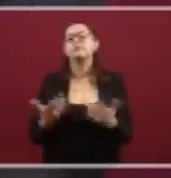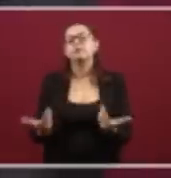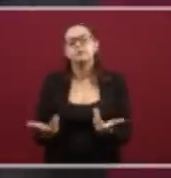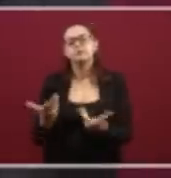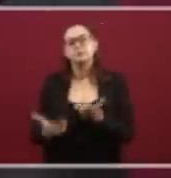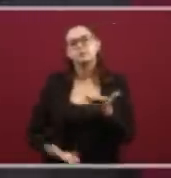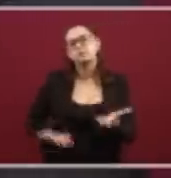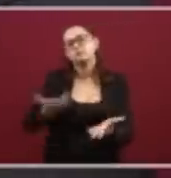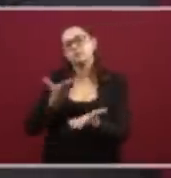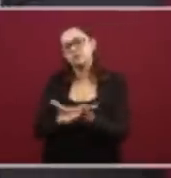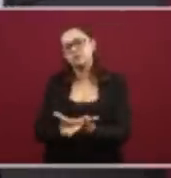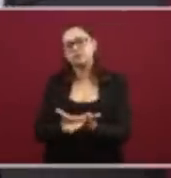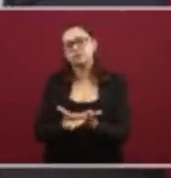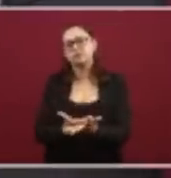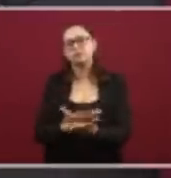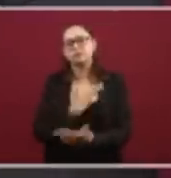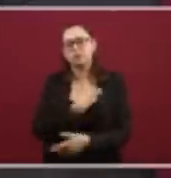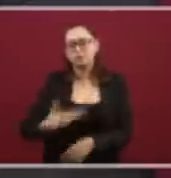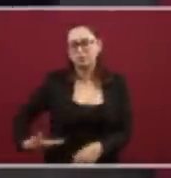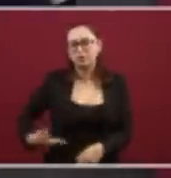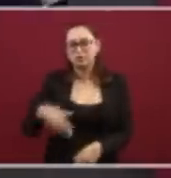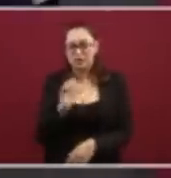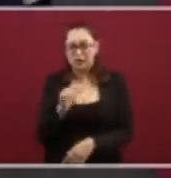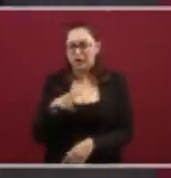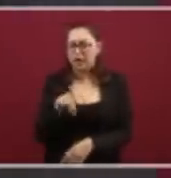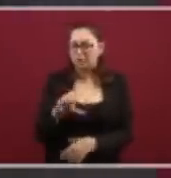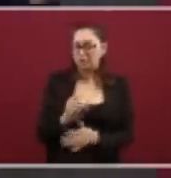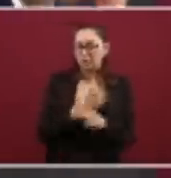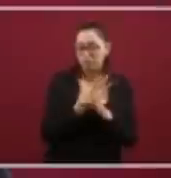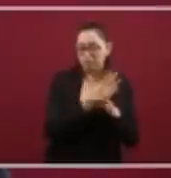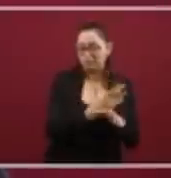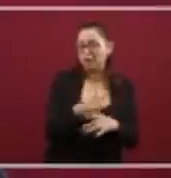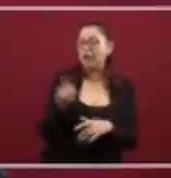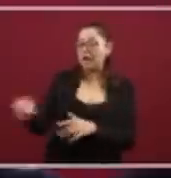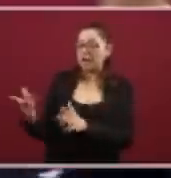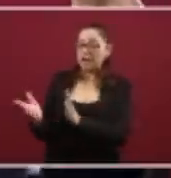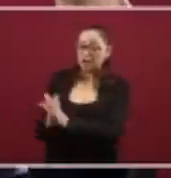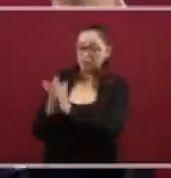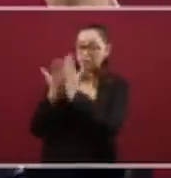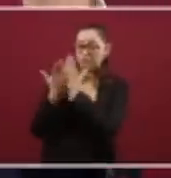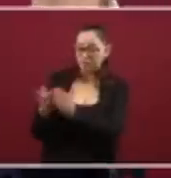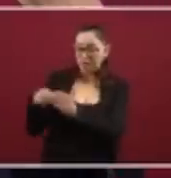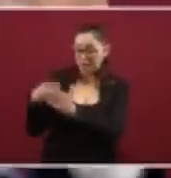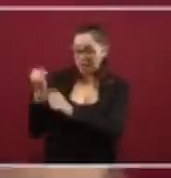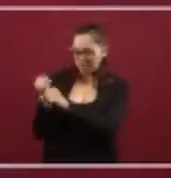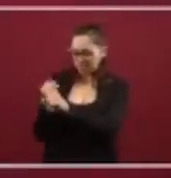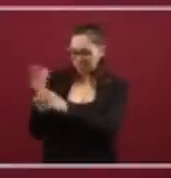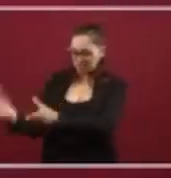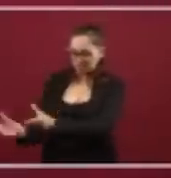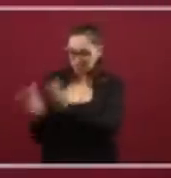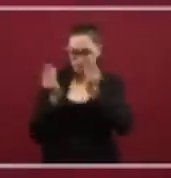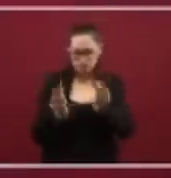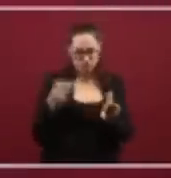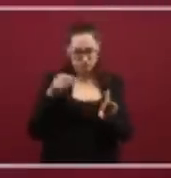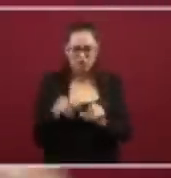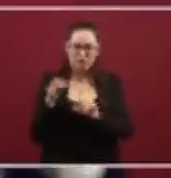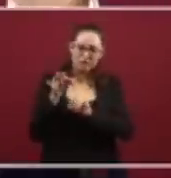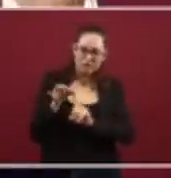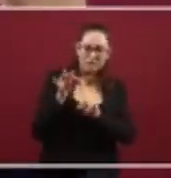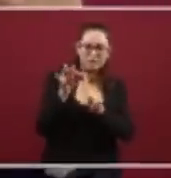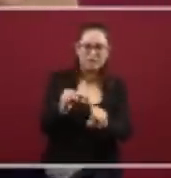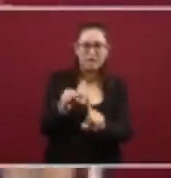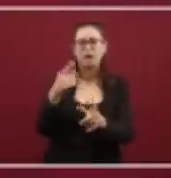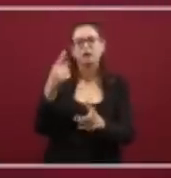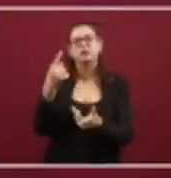como ya lo ha señalado el presidente es que ese documento y esa investigación sea la que sea tomada como guía para